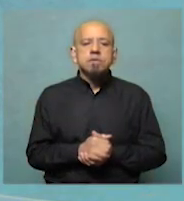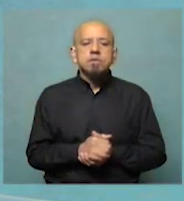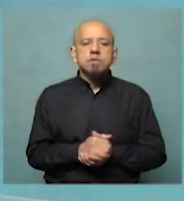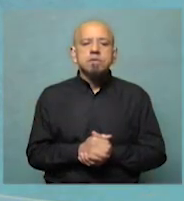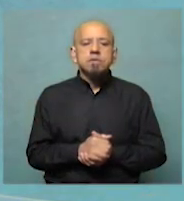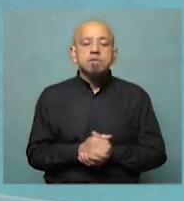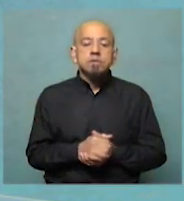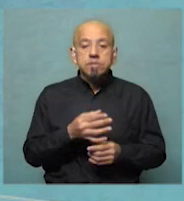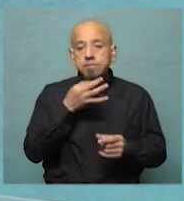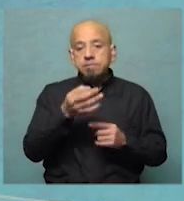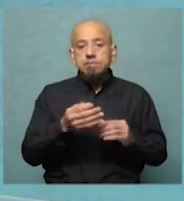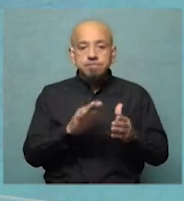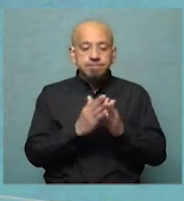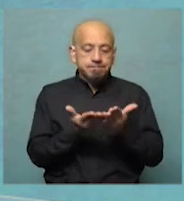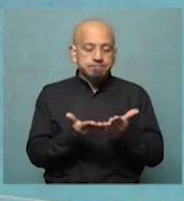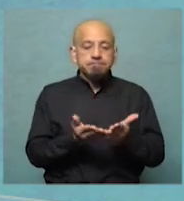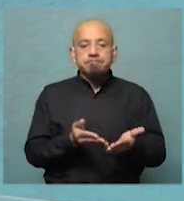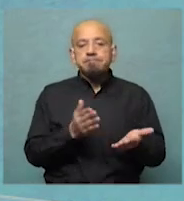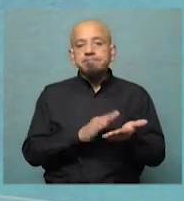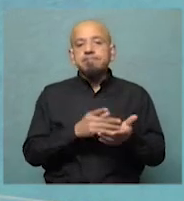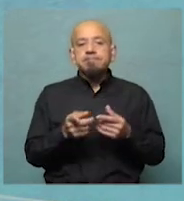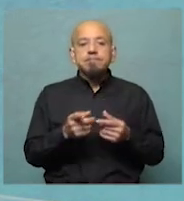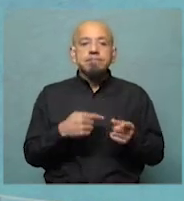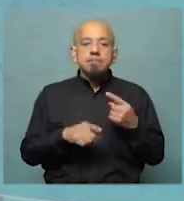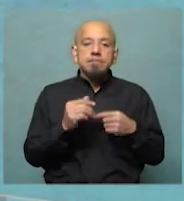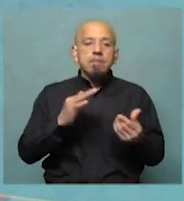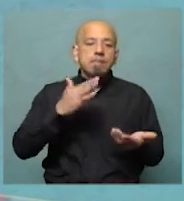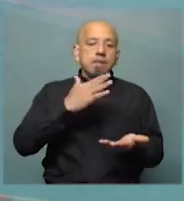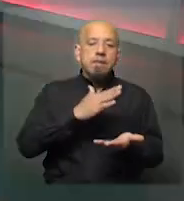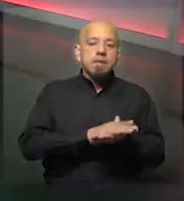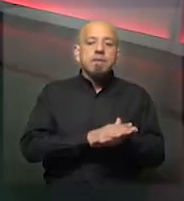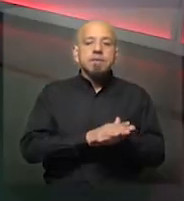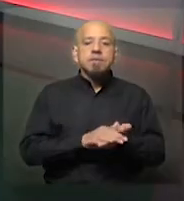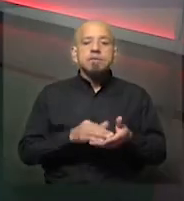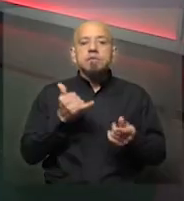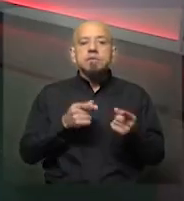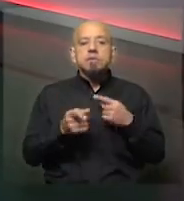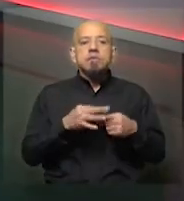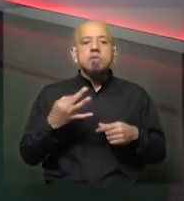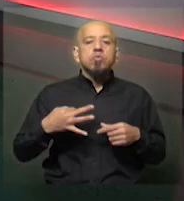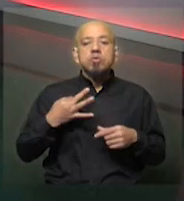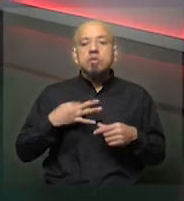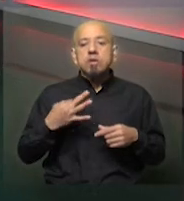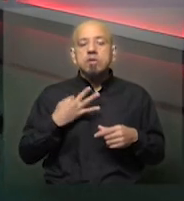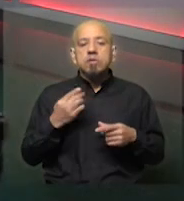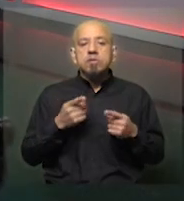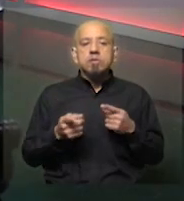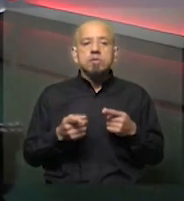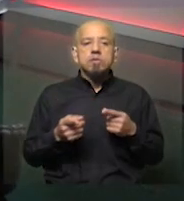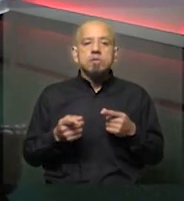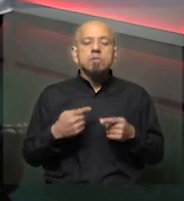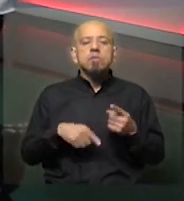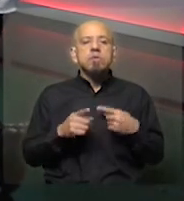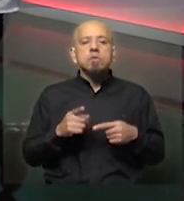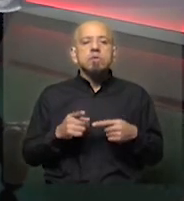allá de que dijimos que el libro por ahora, bueno, ha sido un éxito, se ha agotado. Se agotó, el libro tiene unos años de impreso.